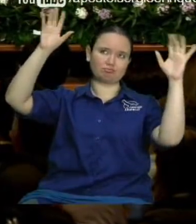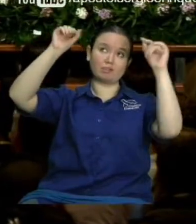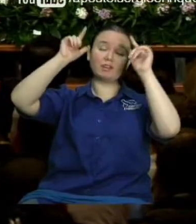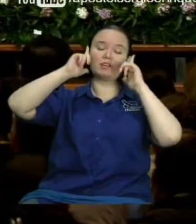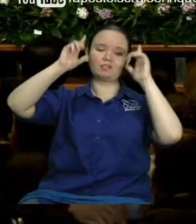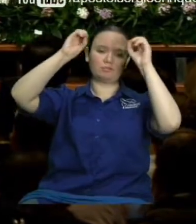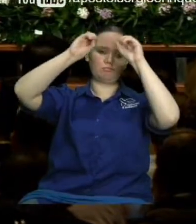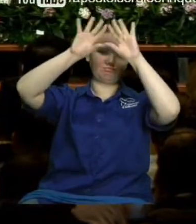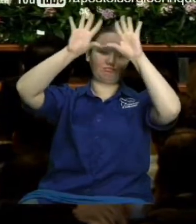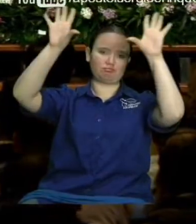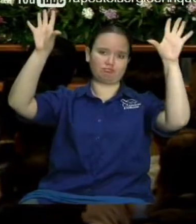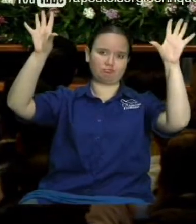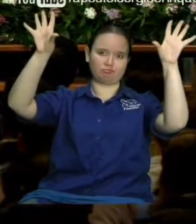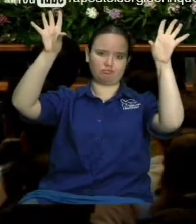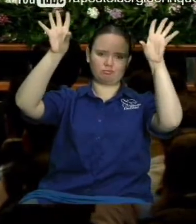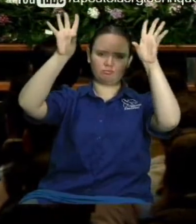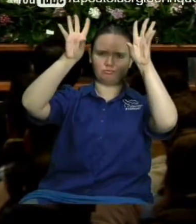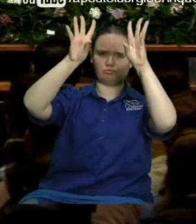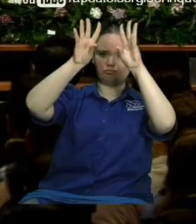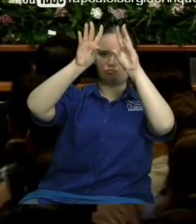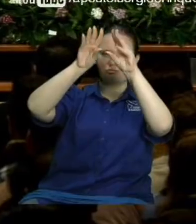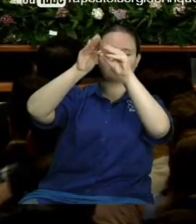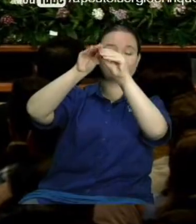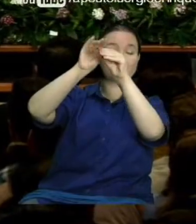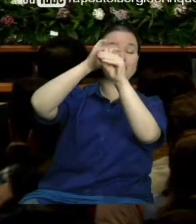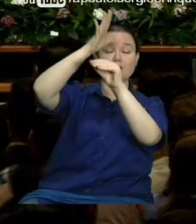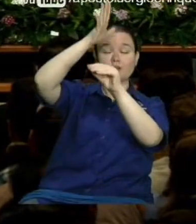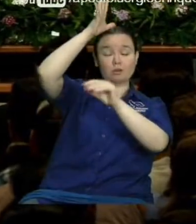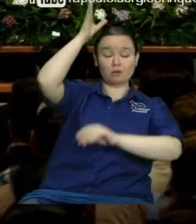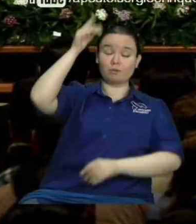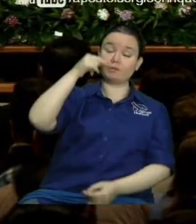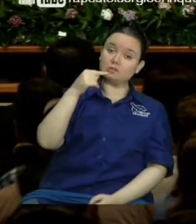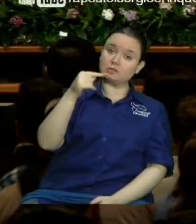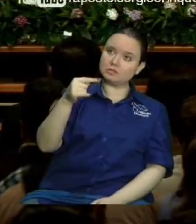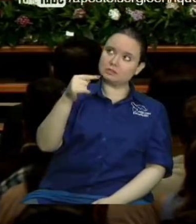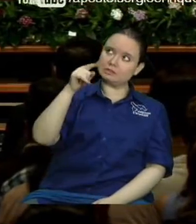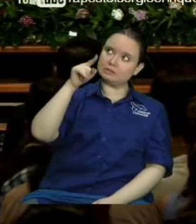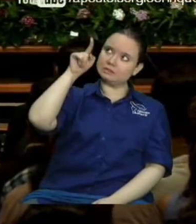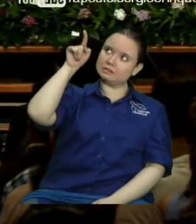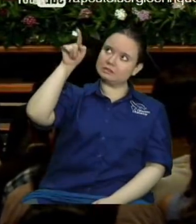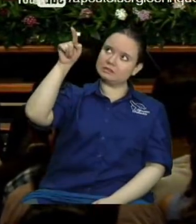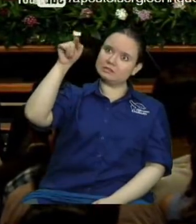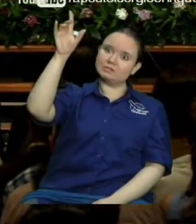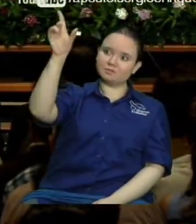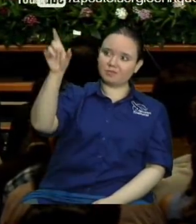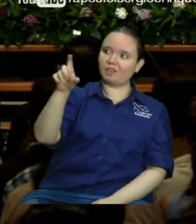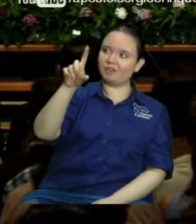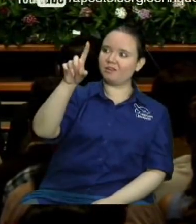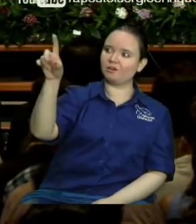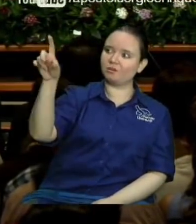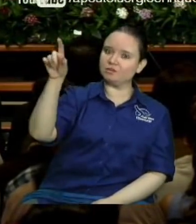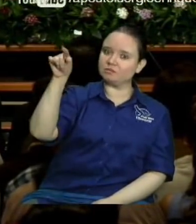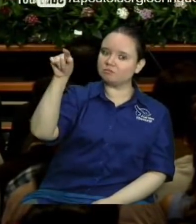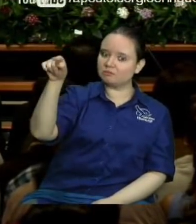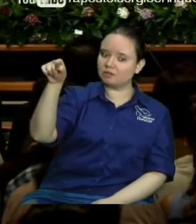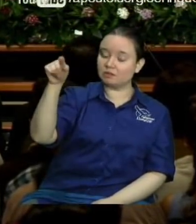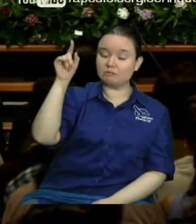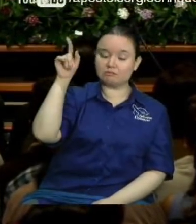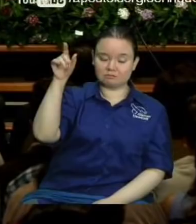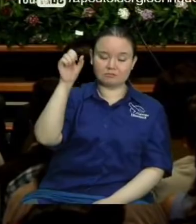Espíritu Jesús, dice el Evangelio que ellos dijeron, en verdad era un hombre justo. De plano, eso se